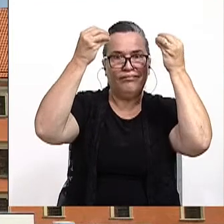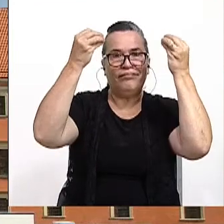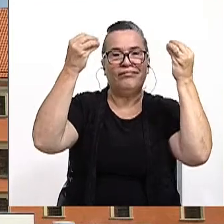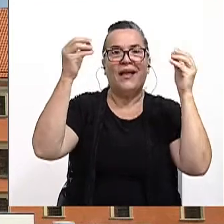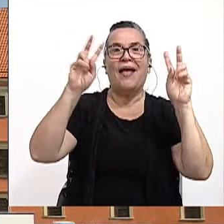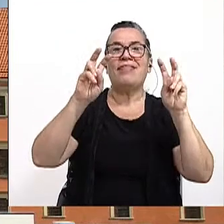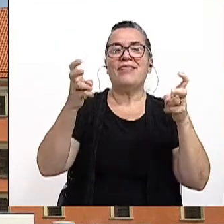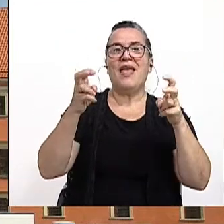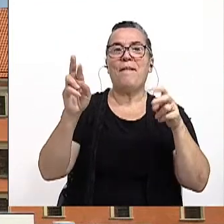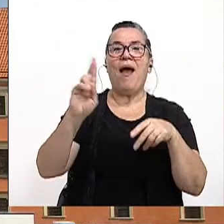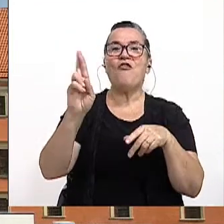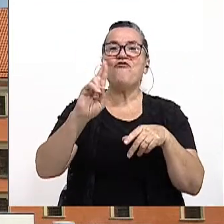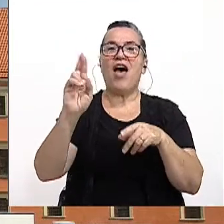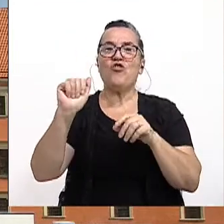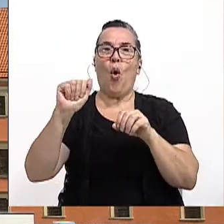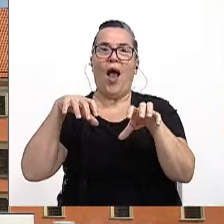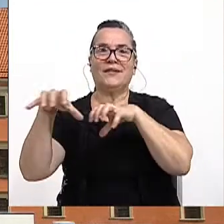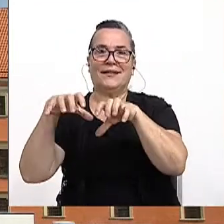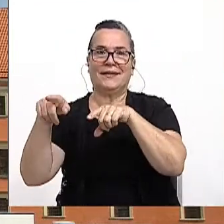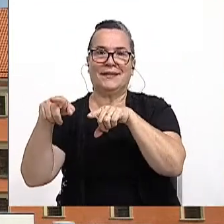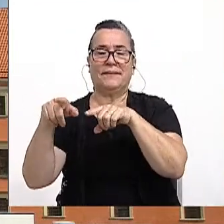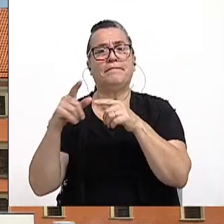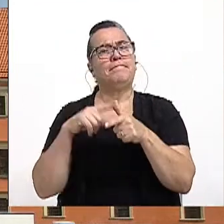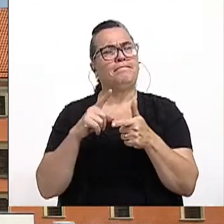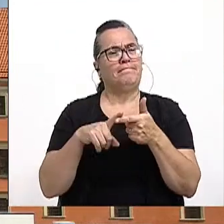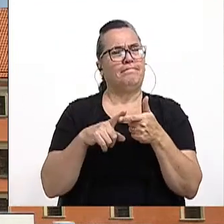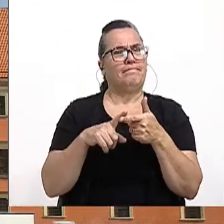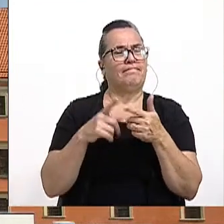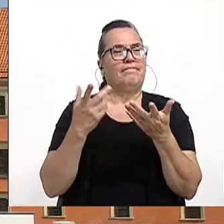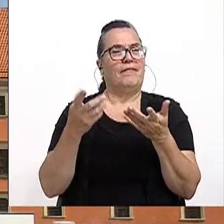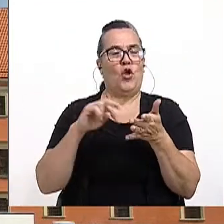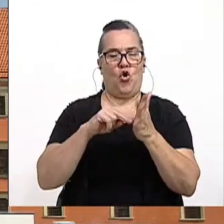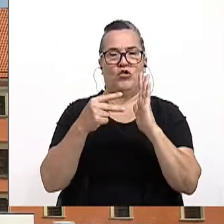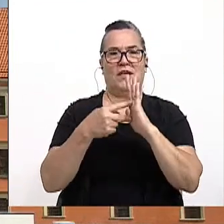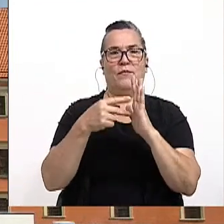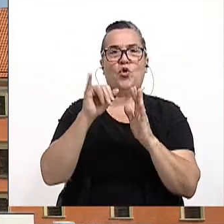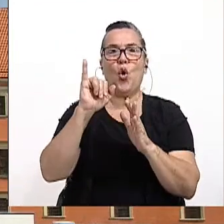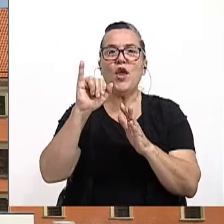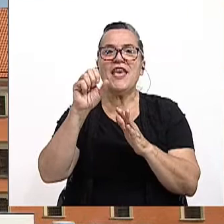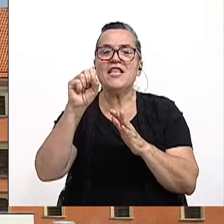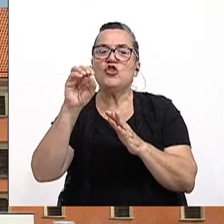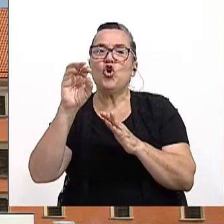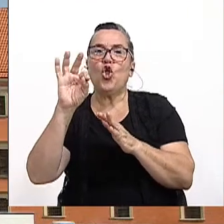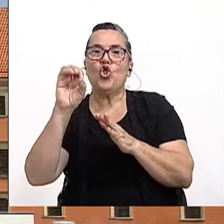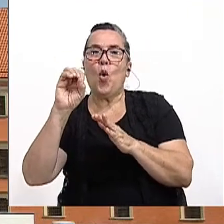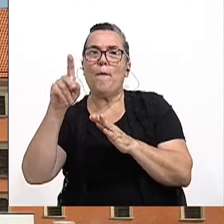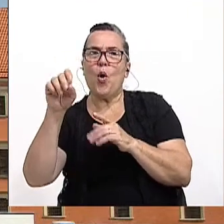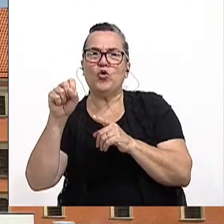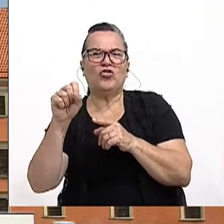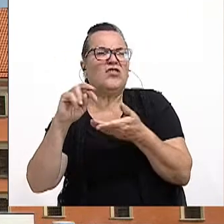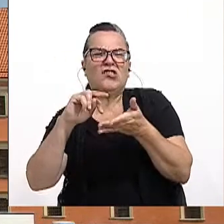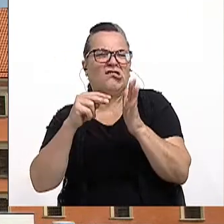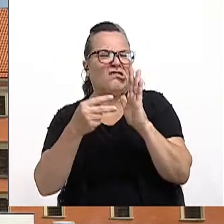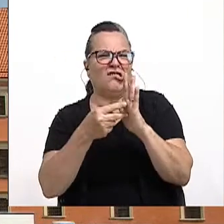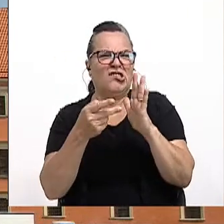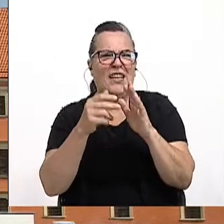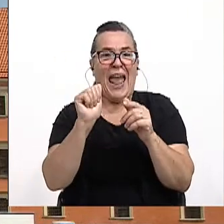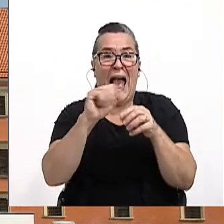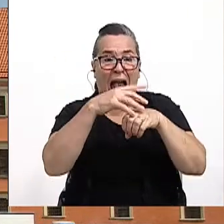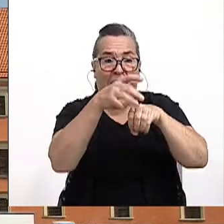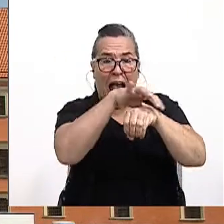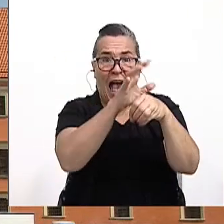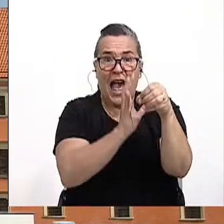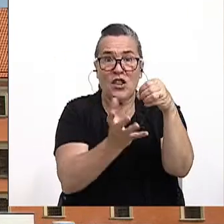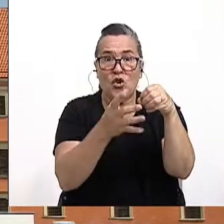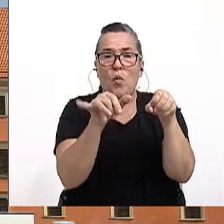radiactividad? Sí, muy bien. Recordemos que el concepto de isótopos se define como aquellos átomos que